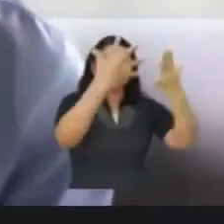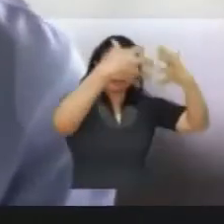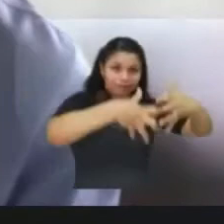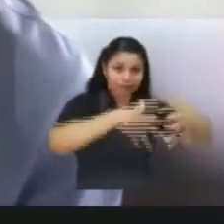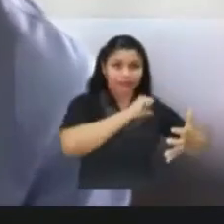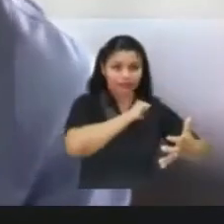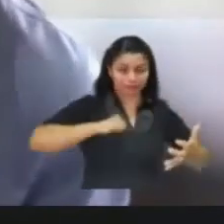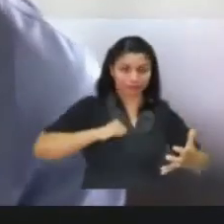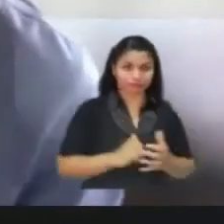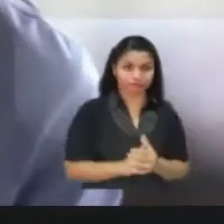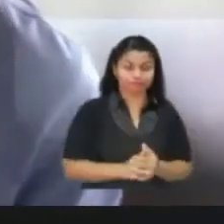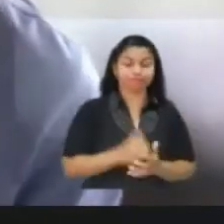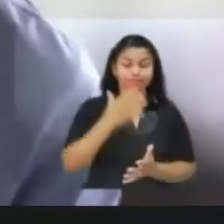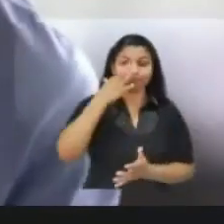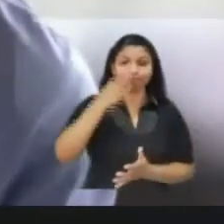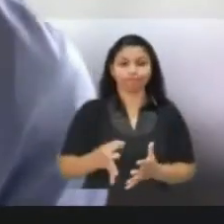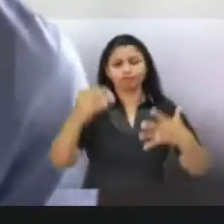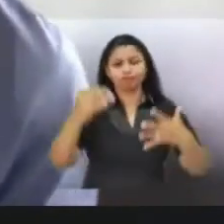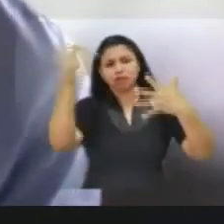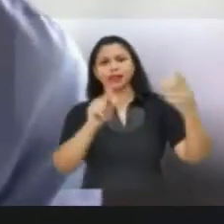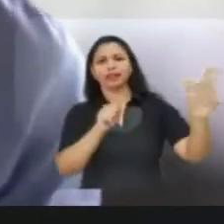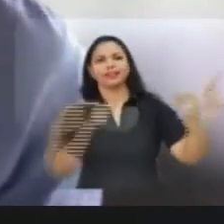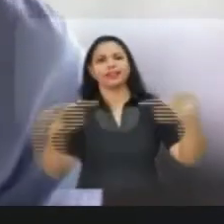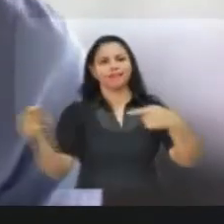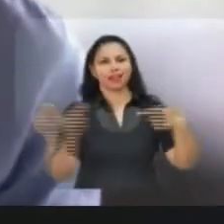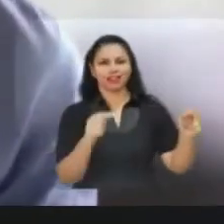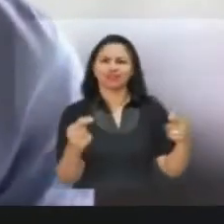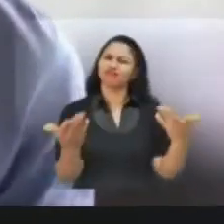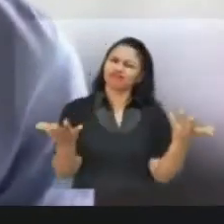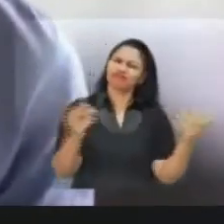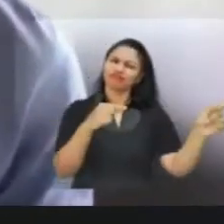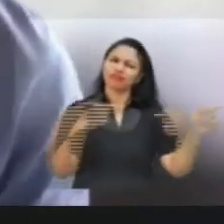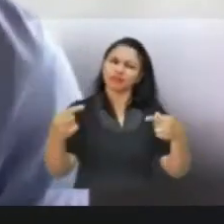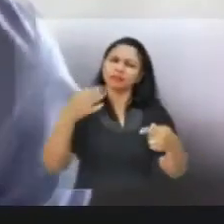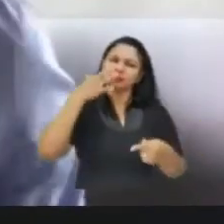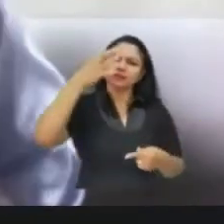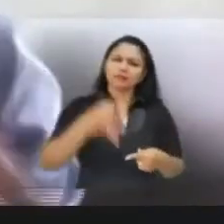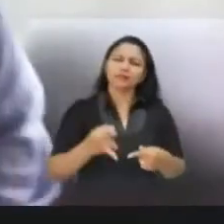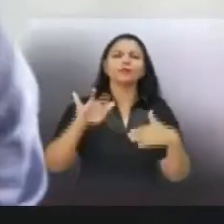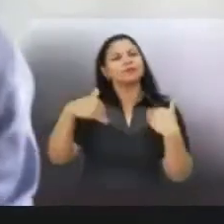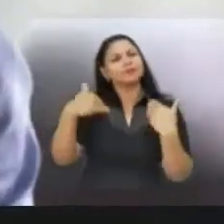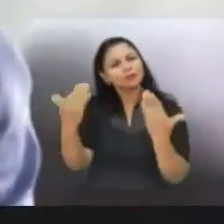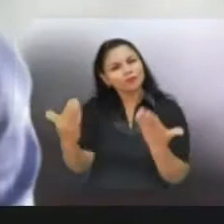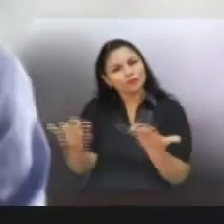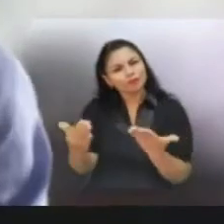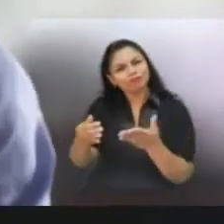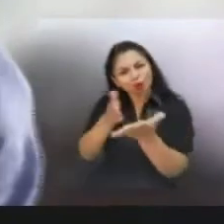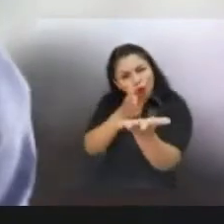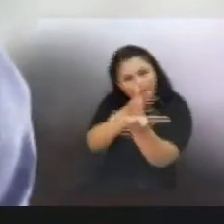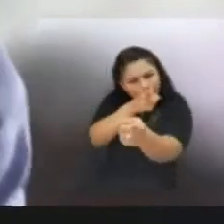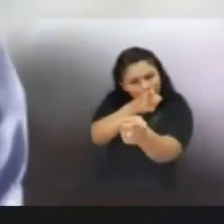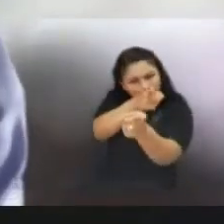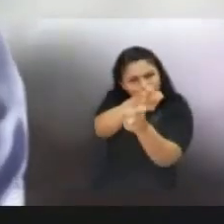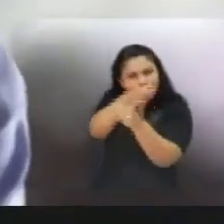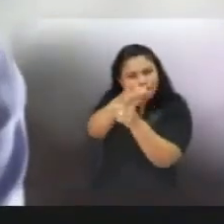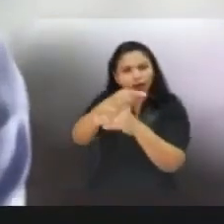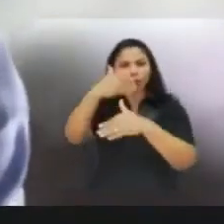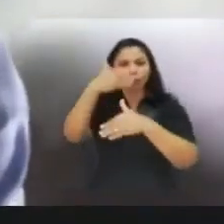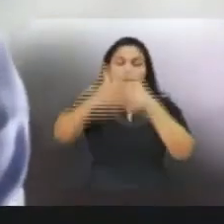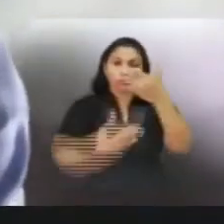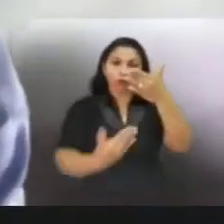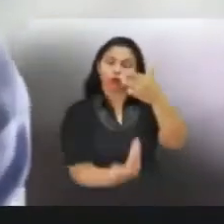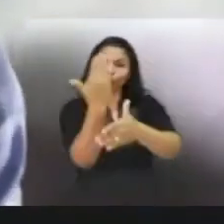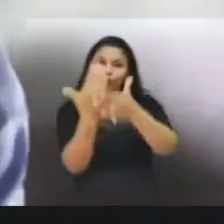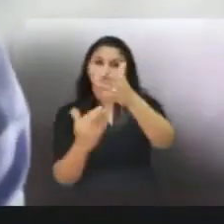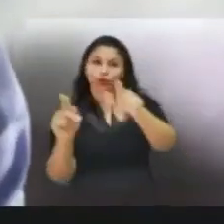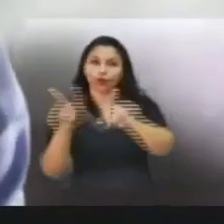numerosos debates y también cómo ver cómo se están siguiendo esta evolución y estos desarrollos en algunos de los países